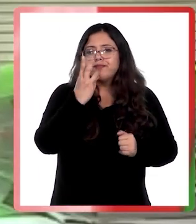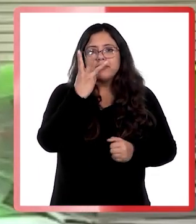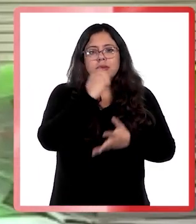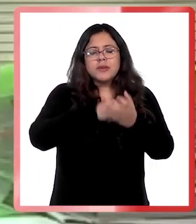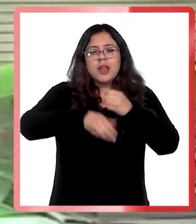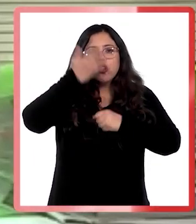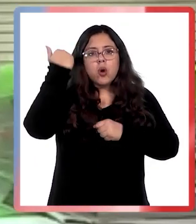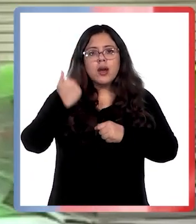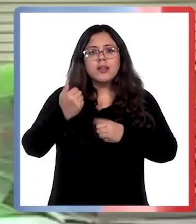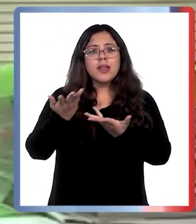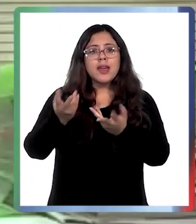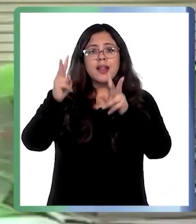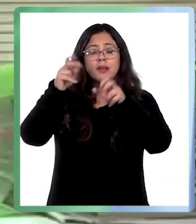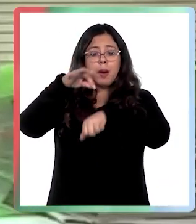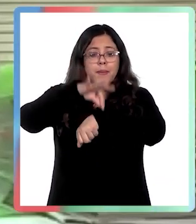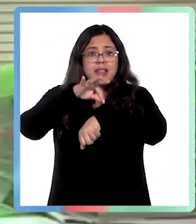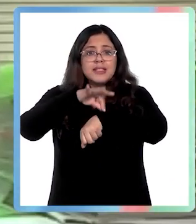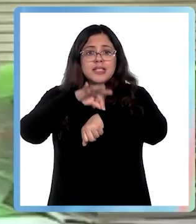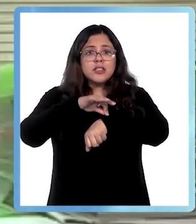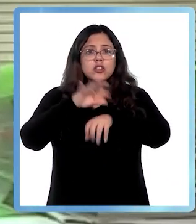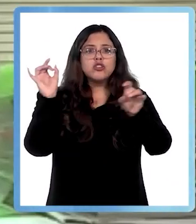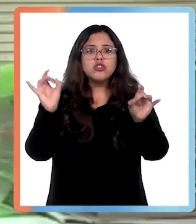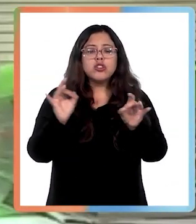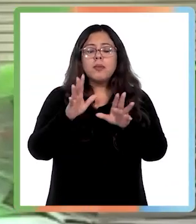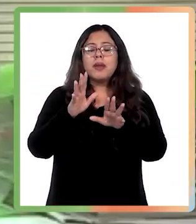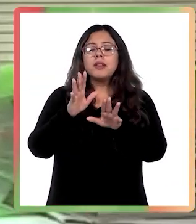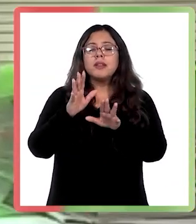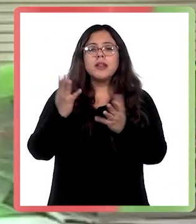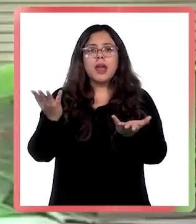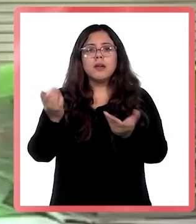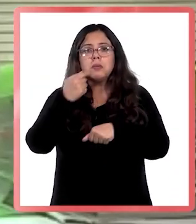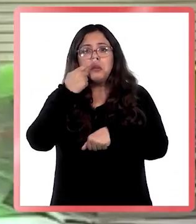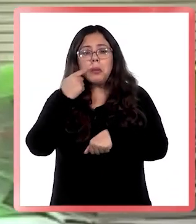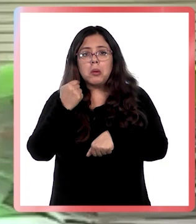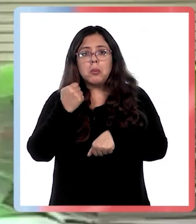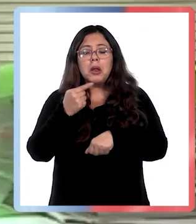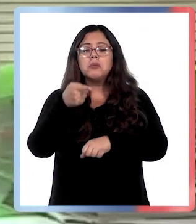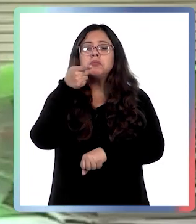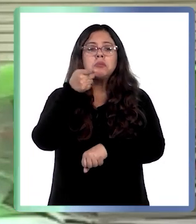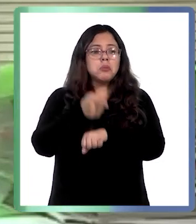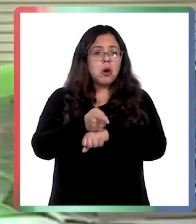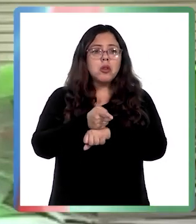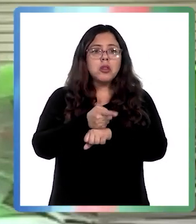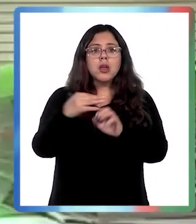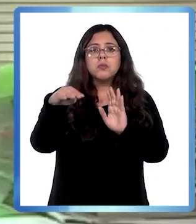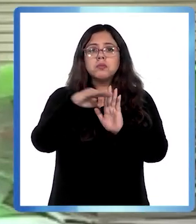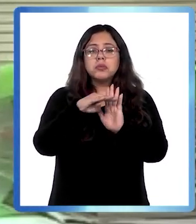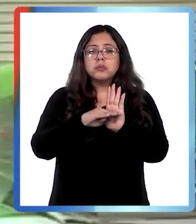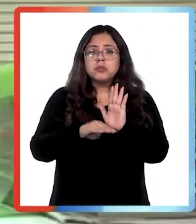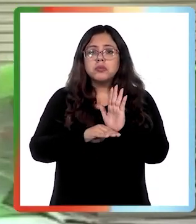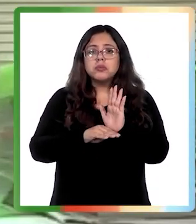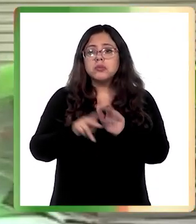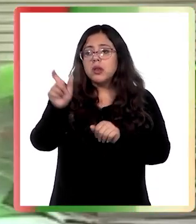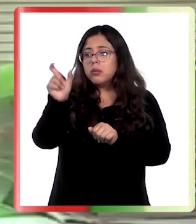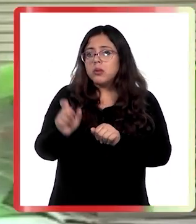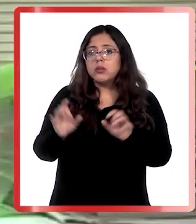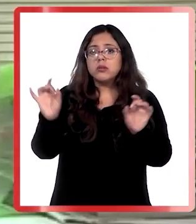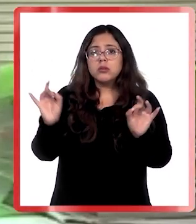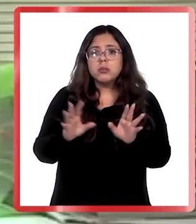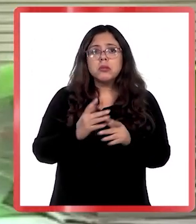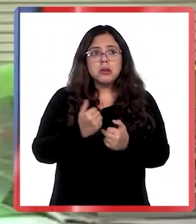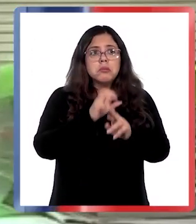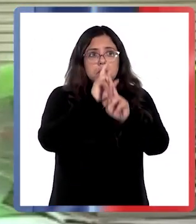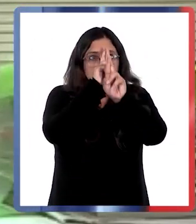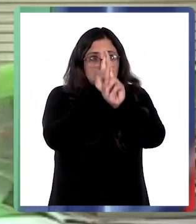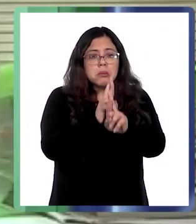era paternalista, el doctor daba una orden y el paciente tenía que obedecer y el doctor tomaba